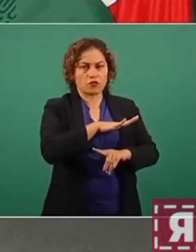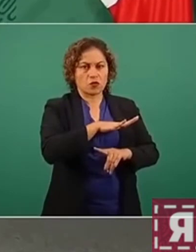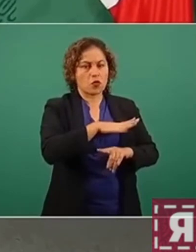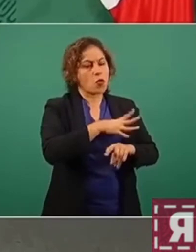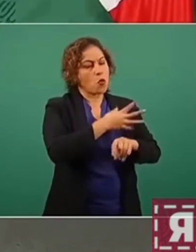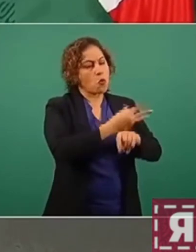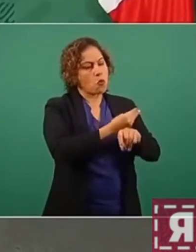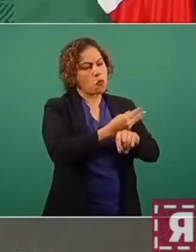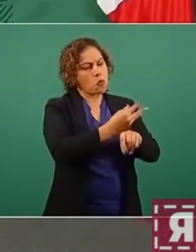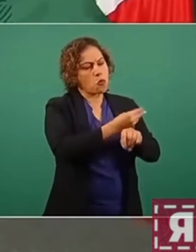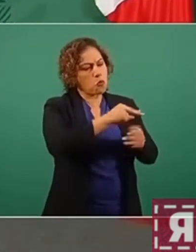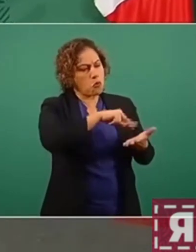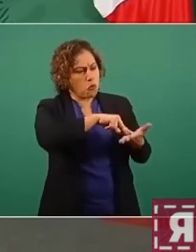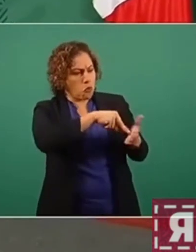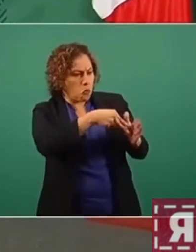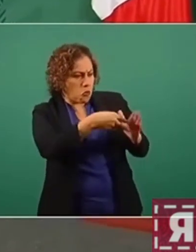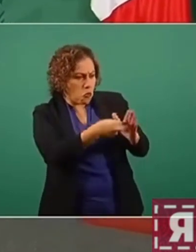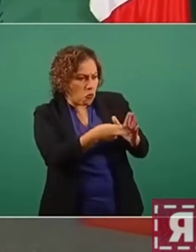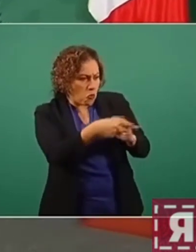¿sí?,